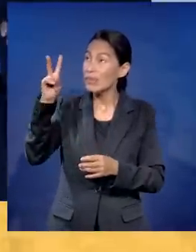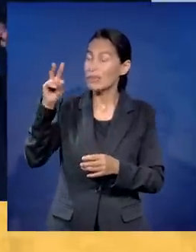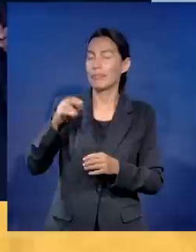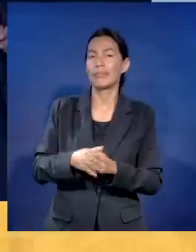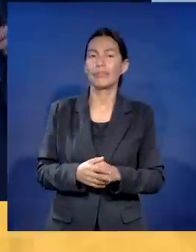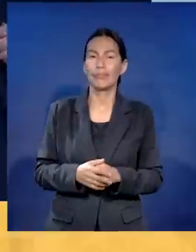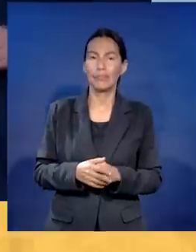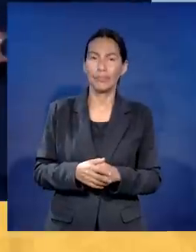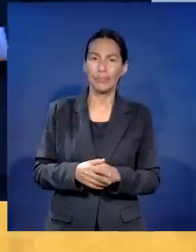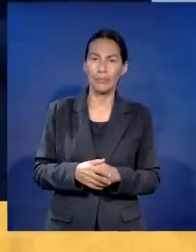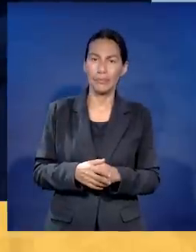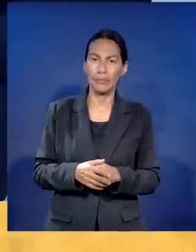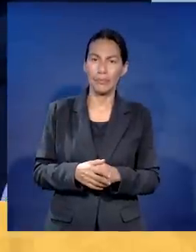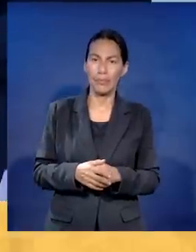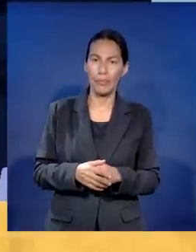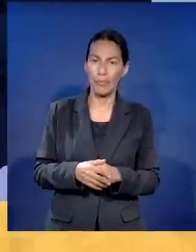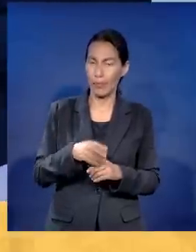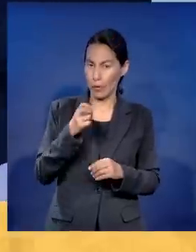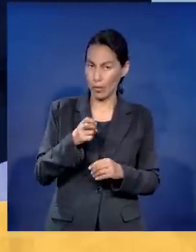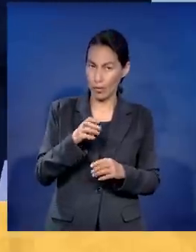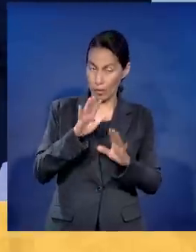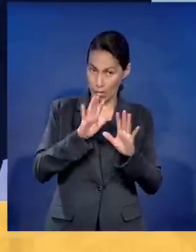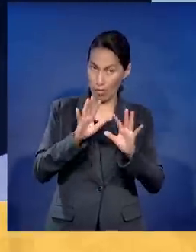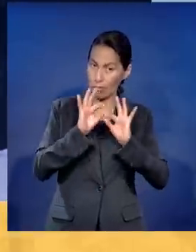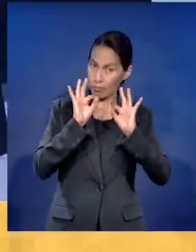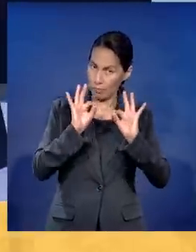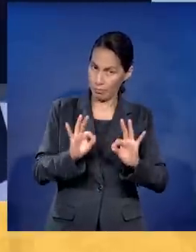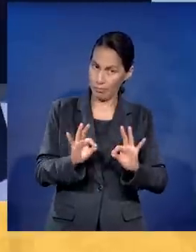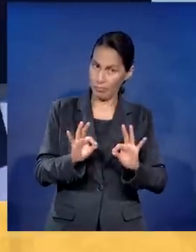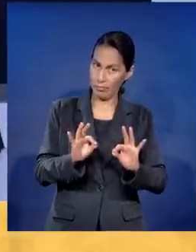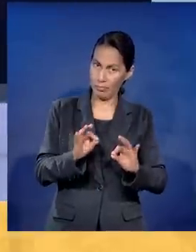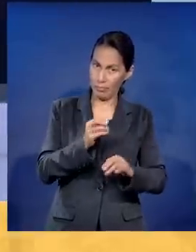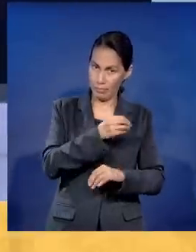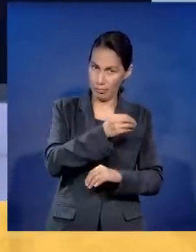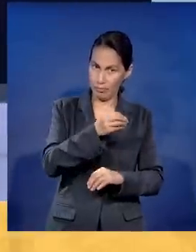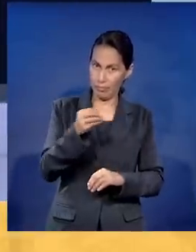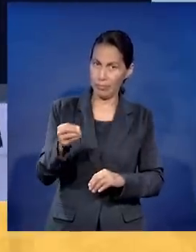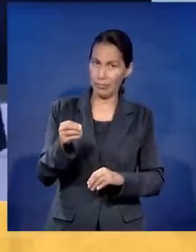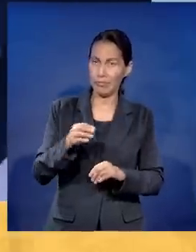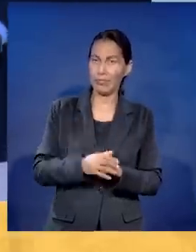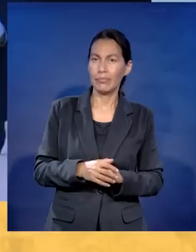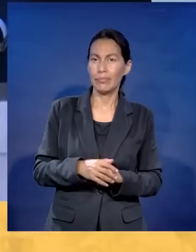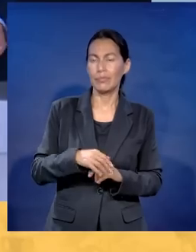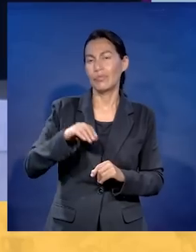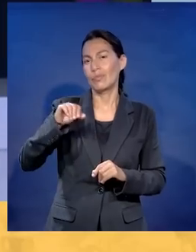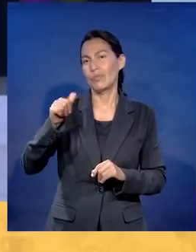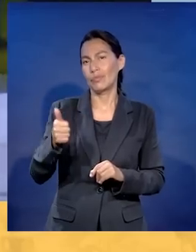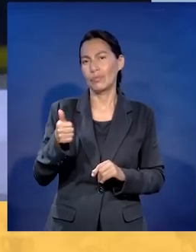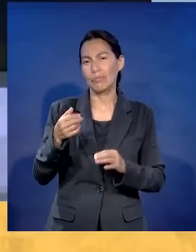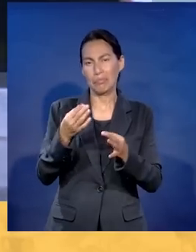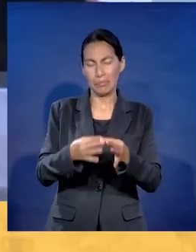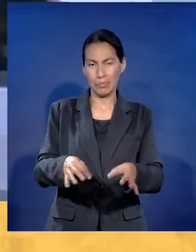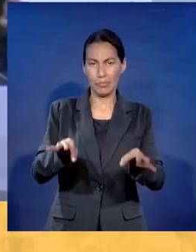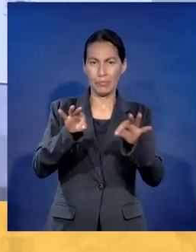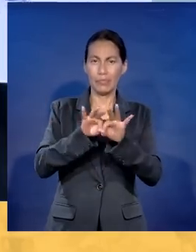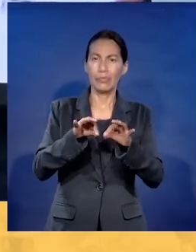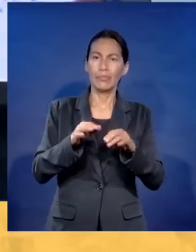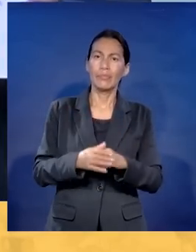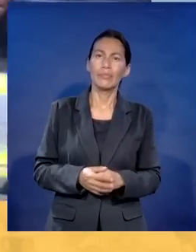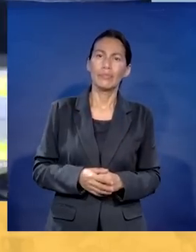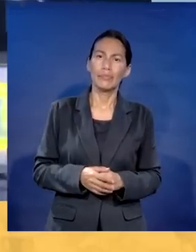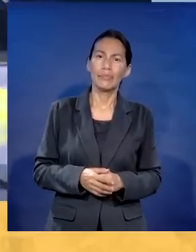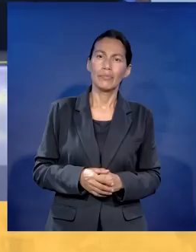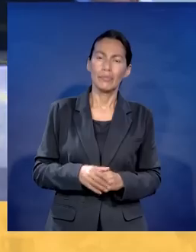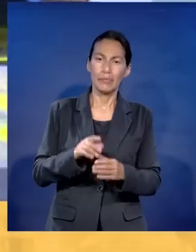Ahora sí cuando estas altas facultades de la mente están bien ubicadas y bien dirigidas entonces Viene otra